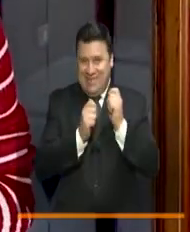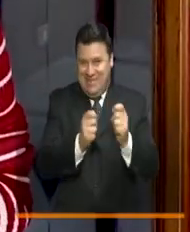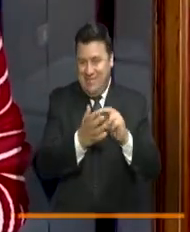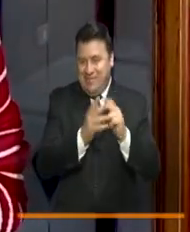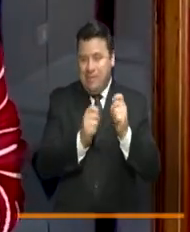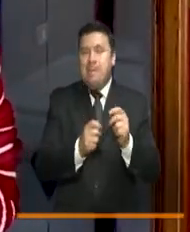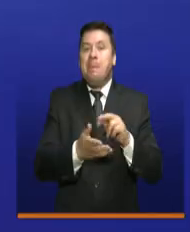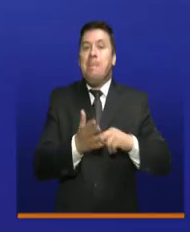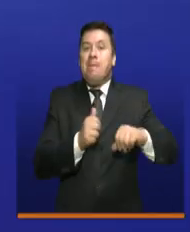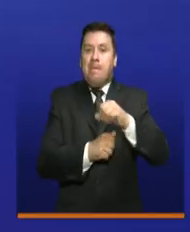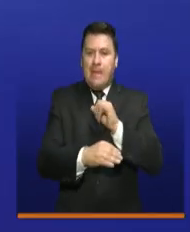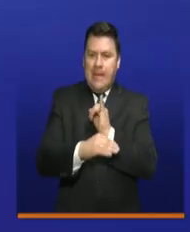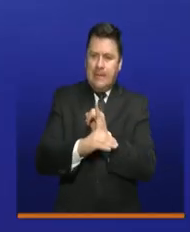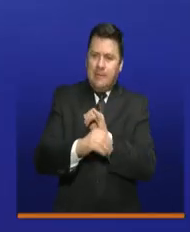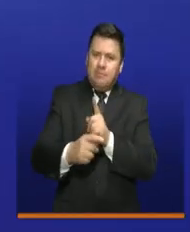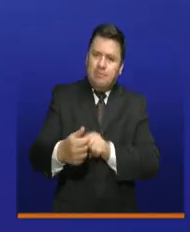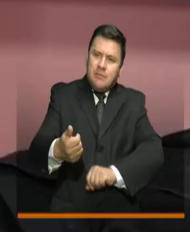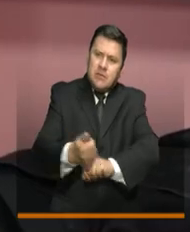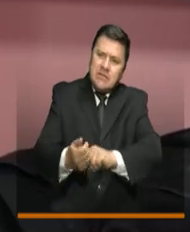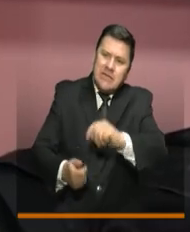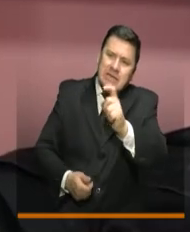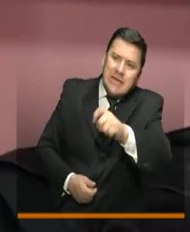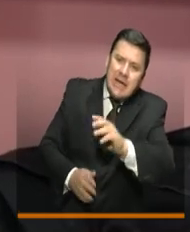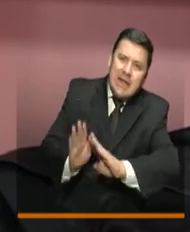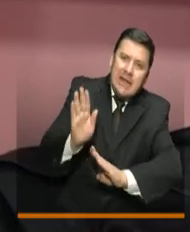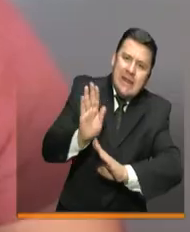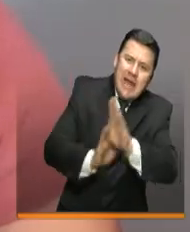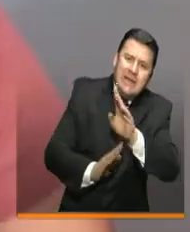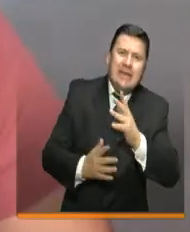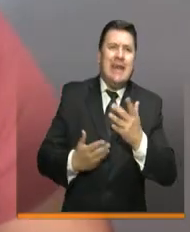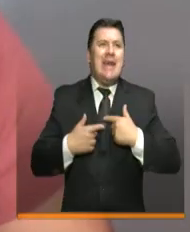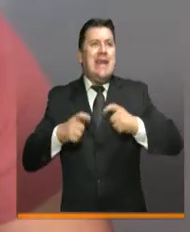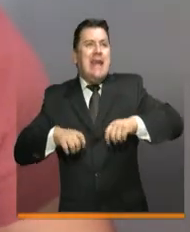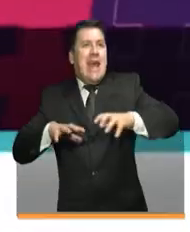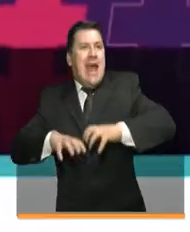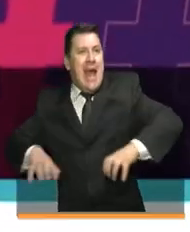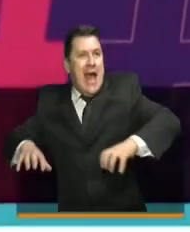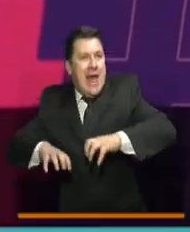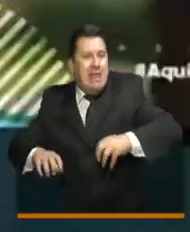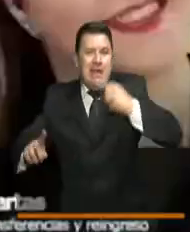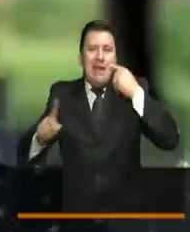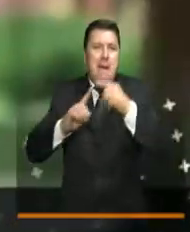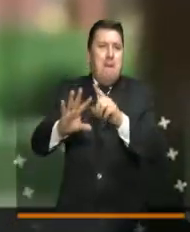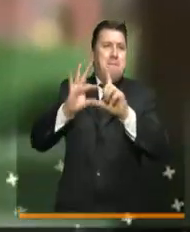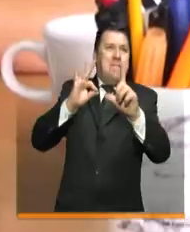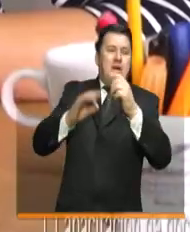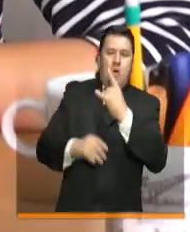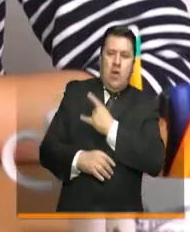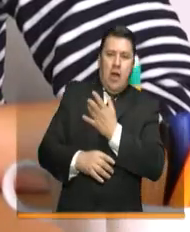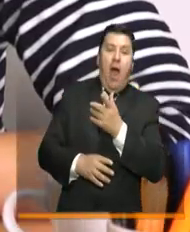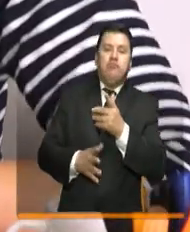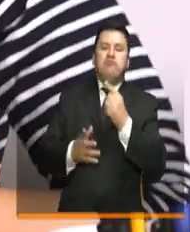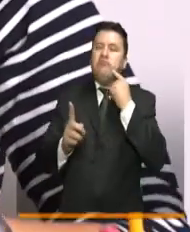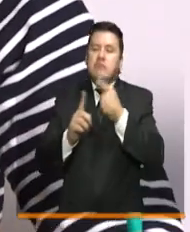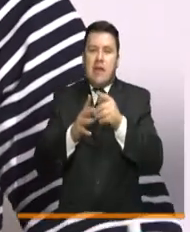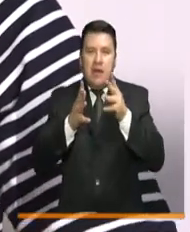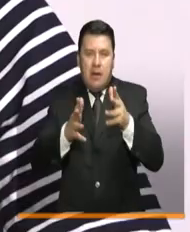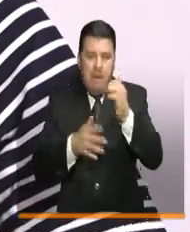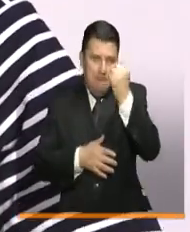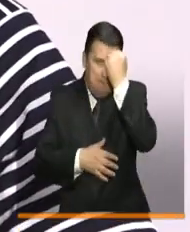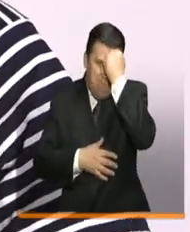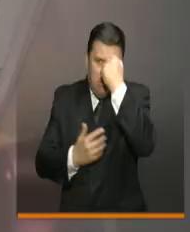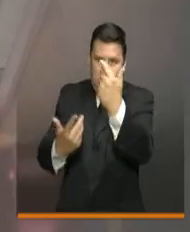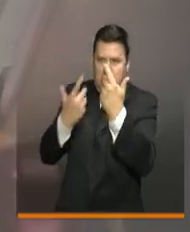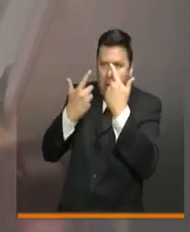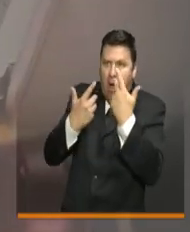las instituciones que requieran desarrollar algunas actividades específicamente en capacitación de profesores